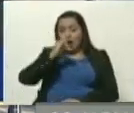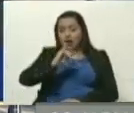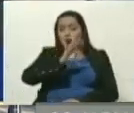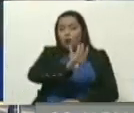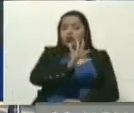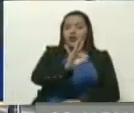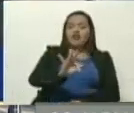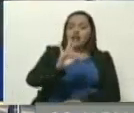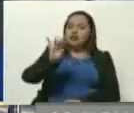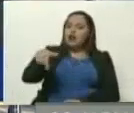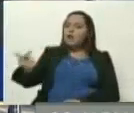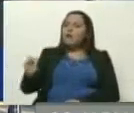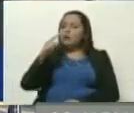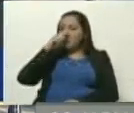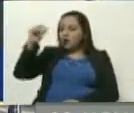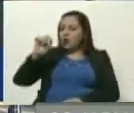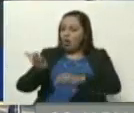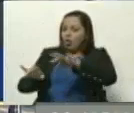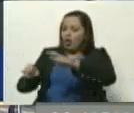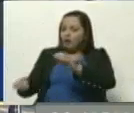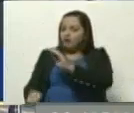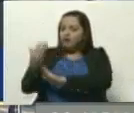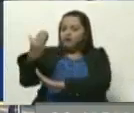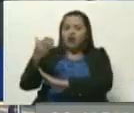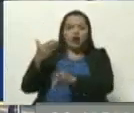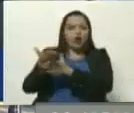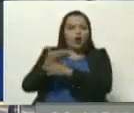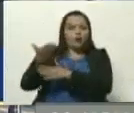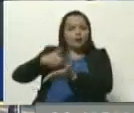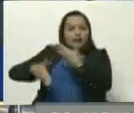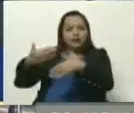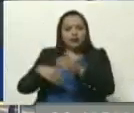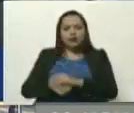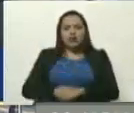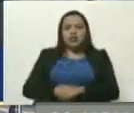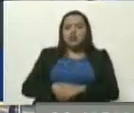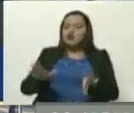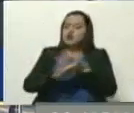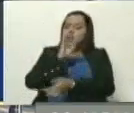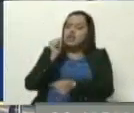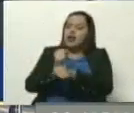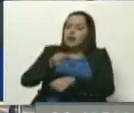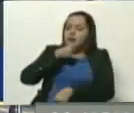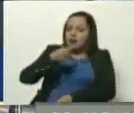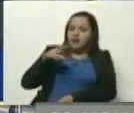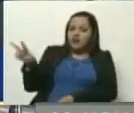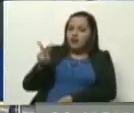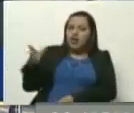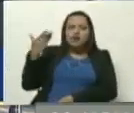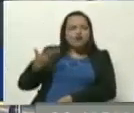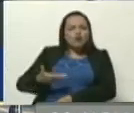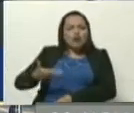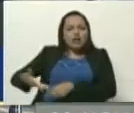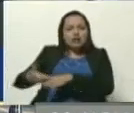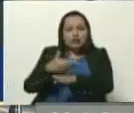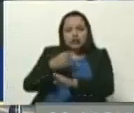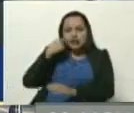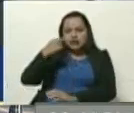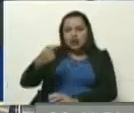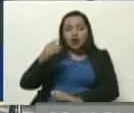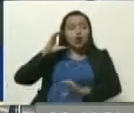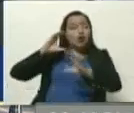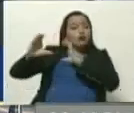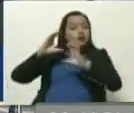sociales para compartirlo. Y bueno, parte de lo que es la formación de lo que es el periodismo en Venezuela. Y importante lo que decía Gustavo, el